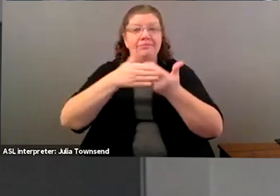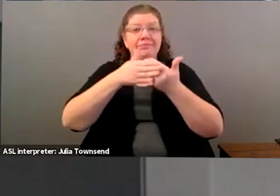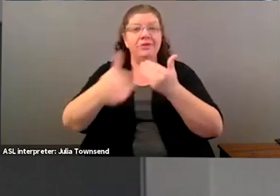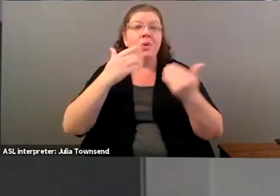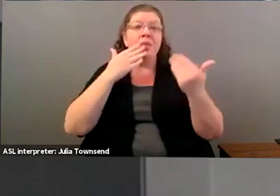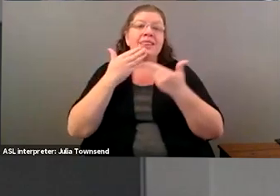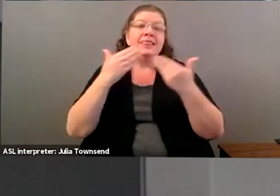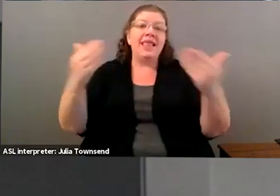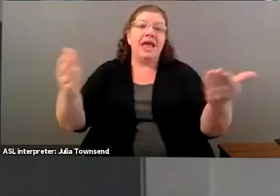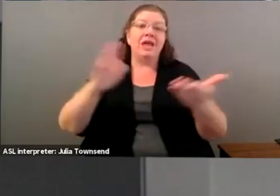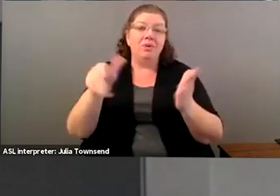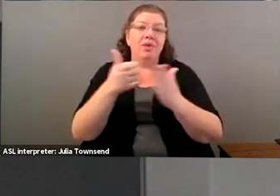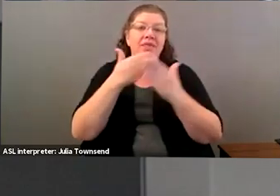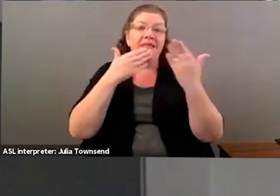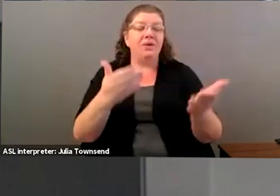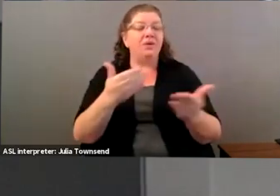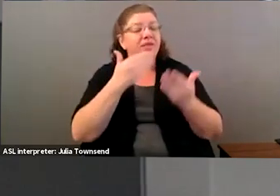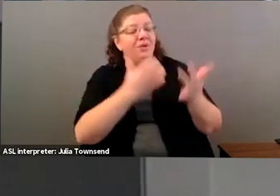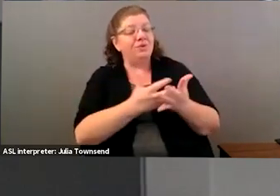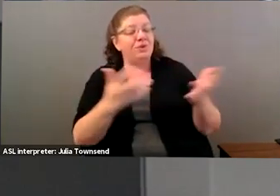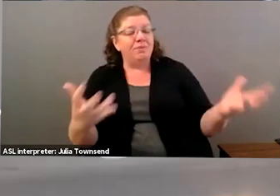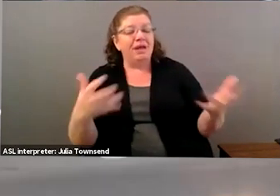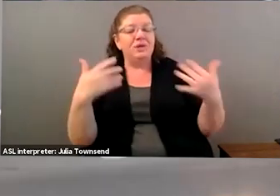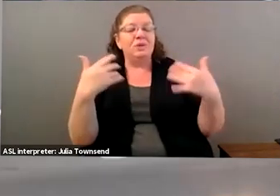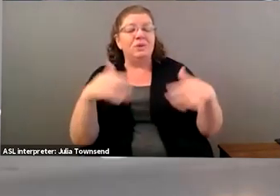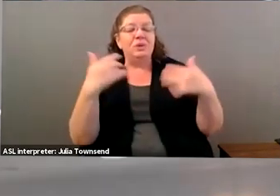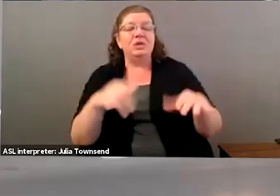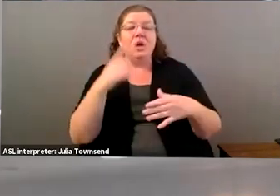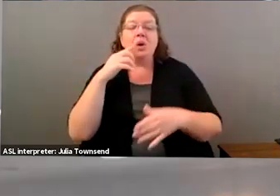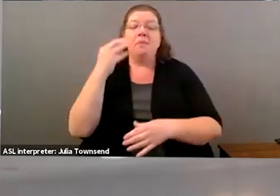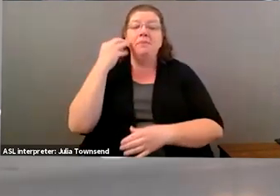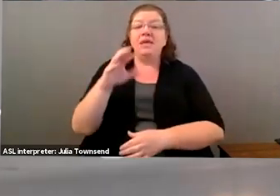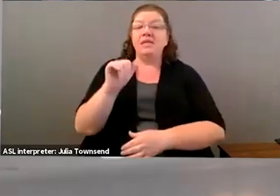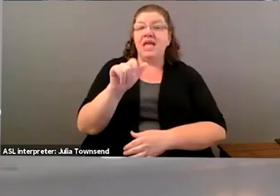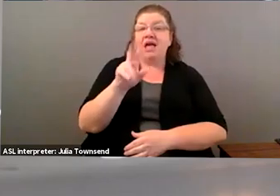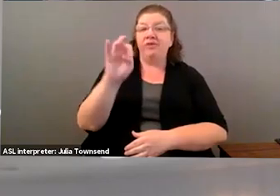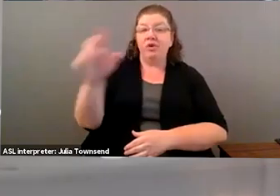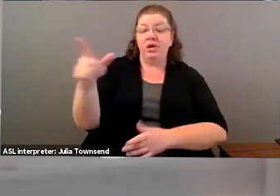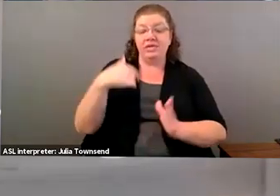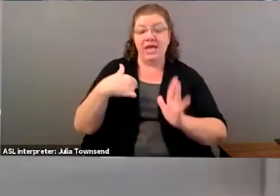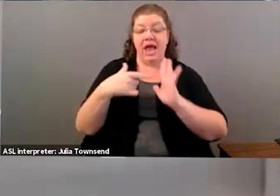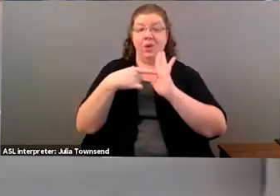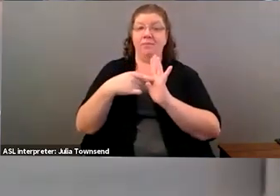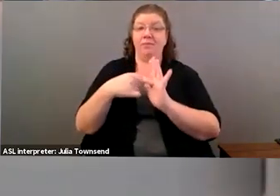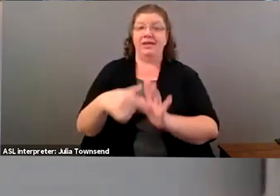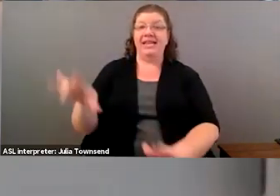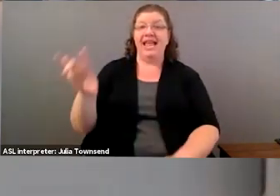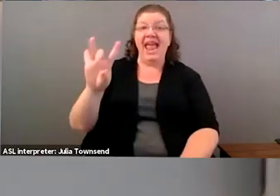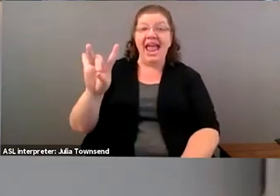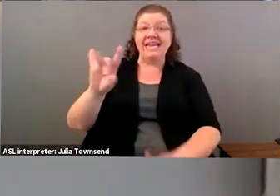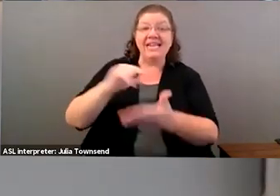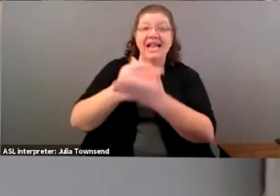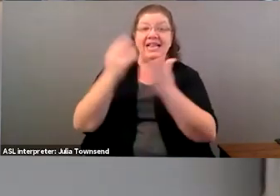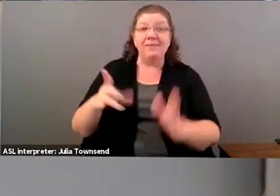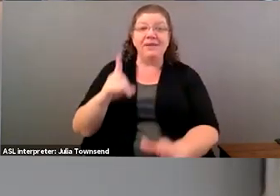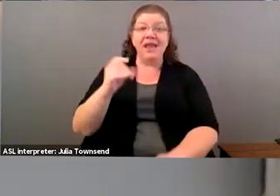continuar con el diálogo gracias muchas gracias señor álvarez yo represento 8